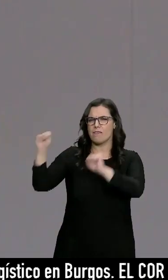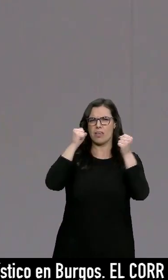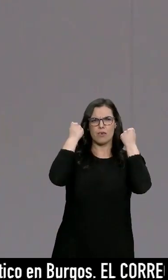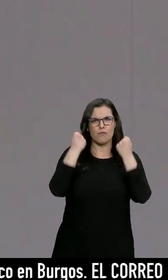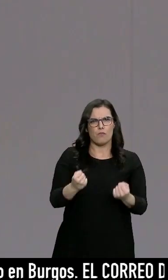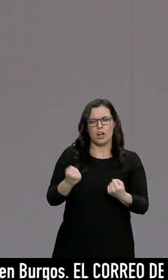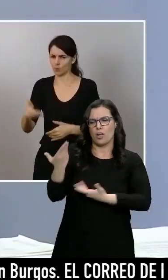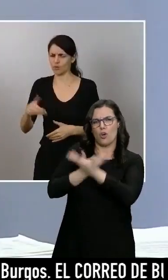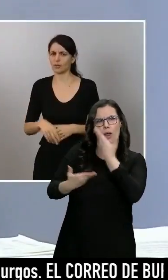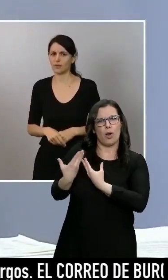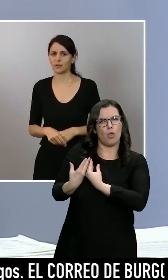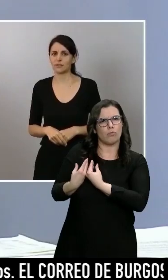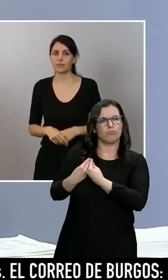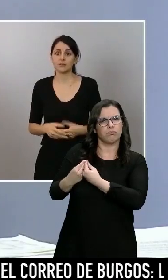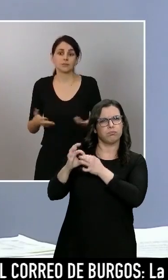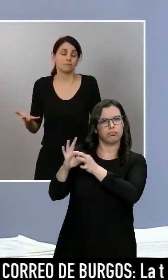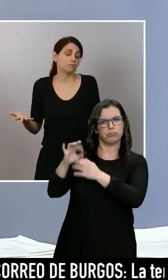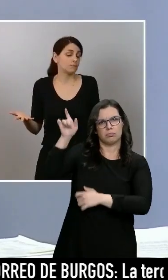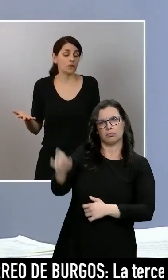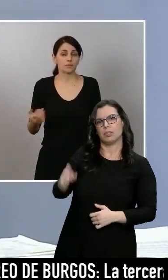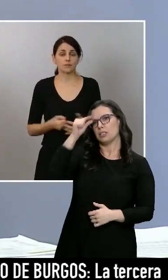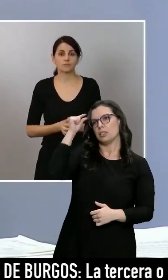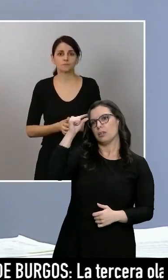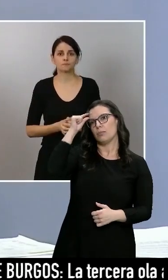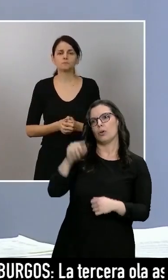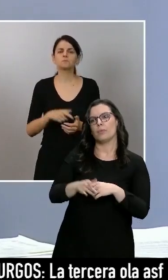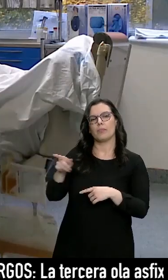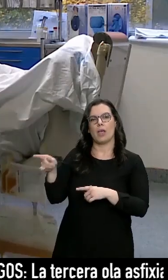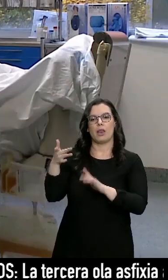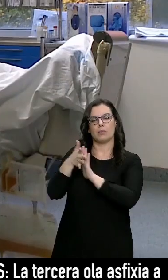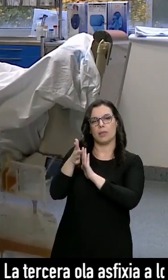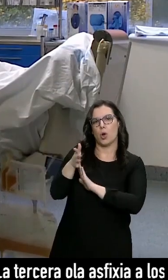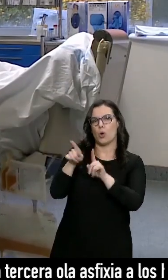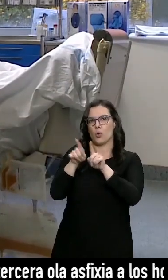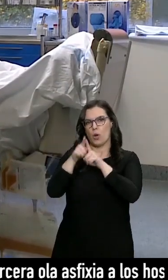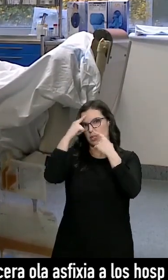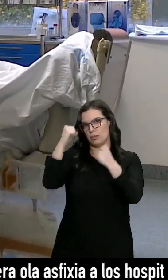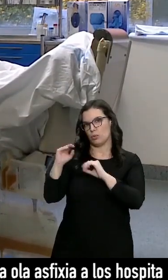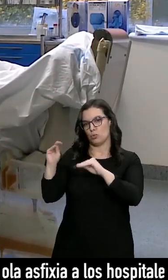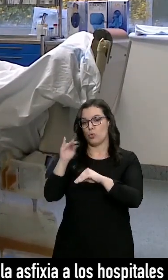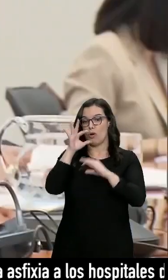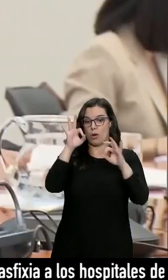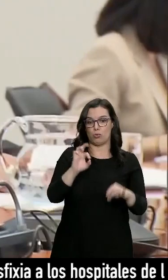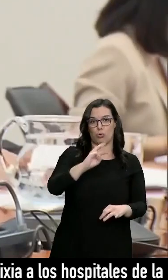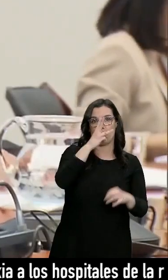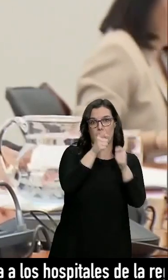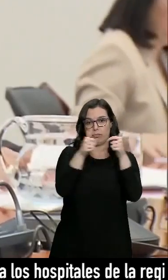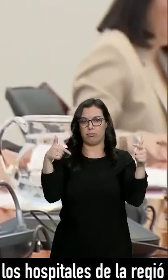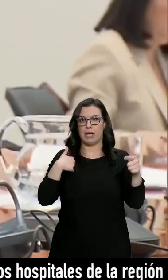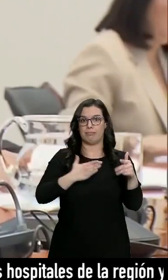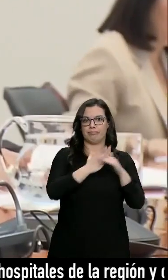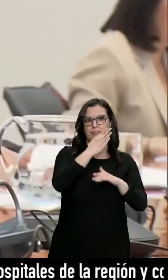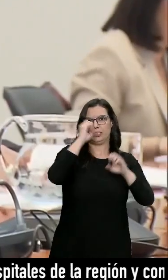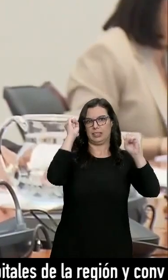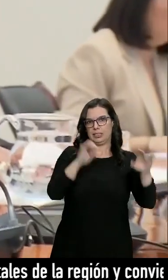su principal colaborador. Y respecto a Fernando Simón, él hizo una aproximación como epidemiólogo. Ahora se va en pleno apogeo de la tercera ola y sin estudiar,